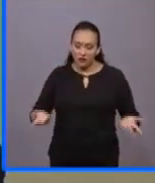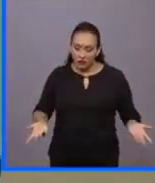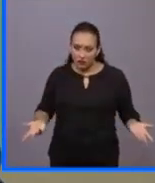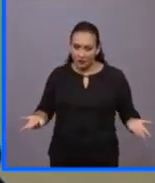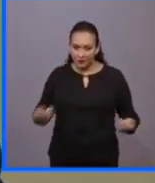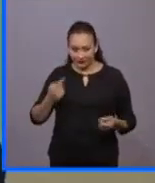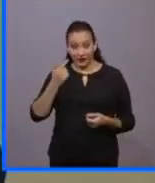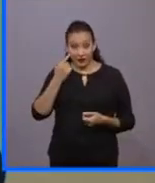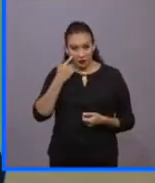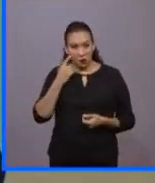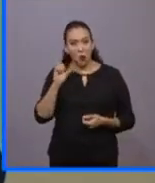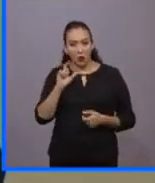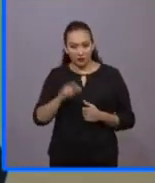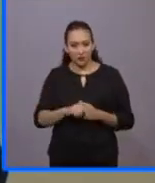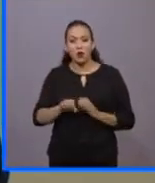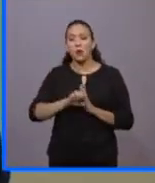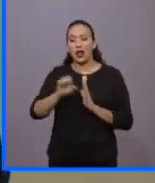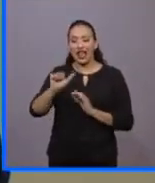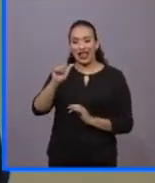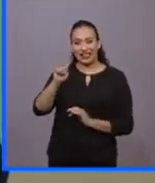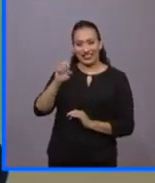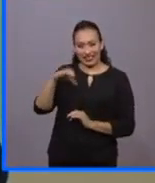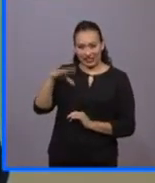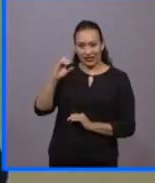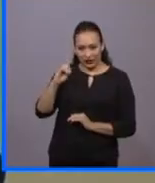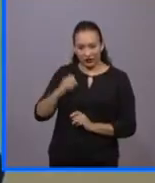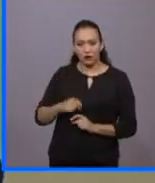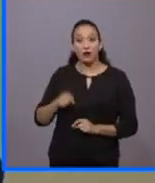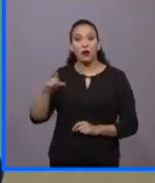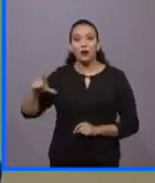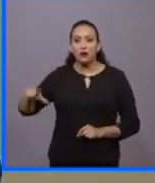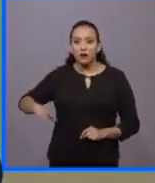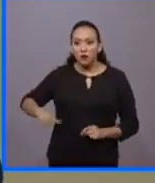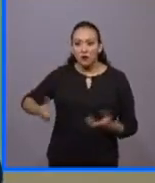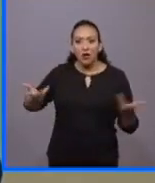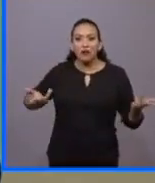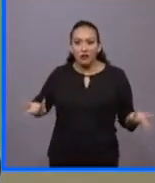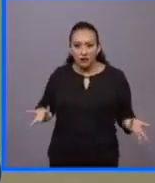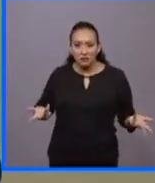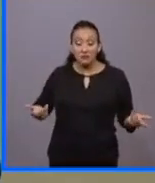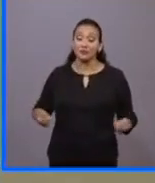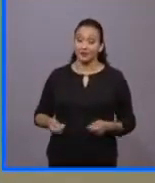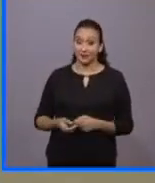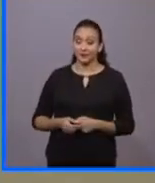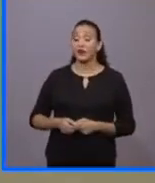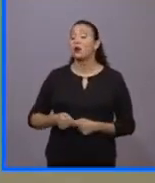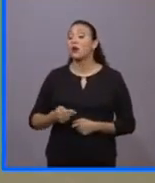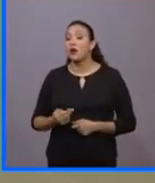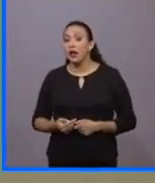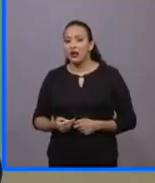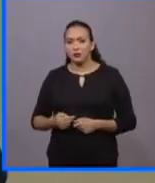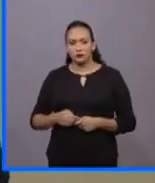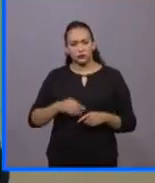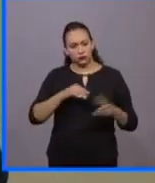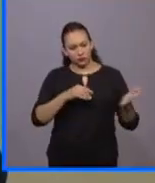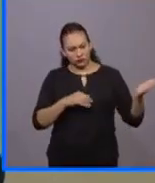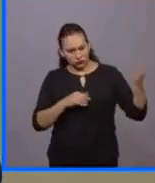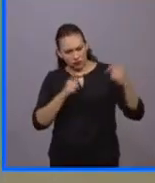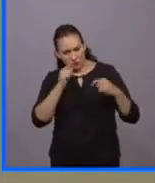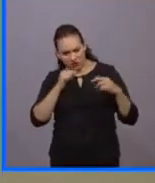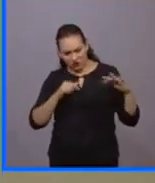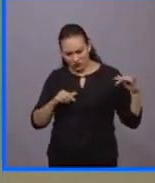en casos tan graves como el de Atenco, donde el Estado utiliza una fuerza